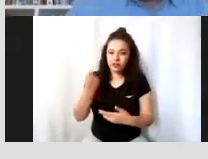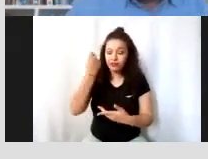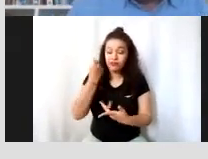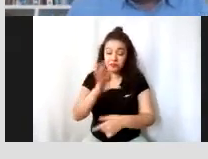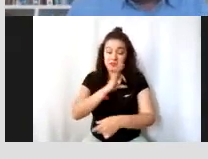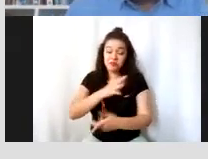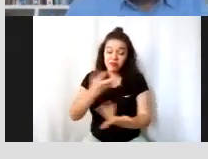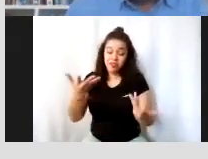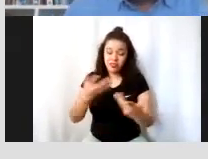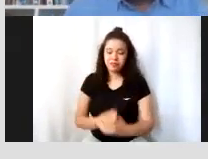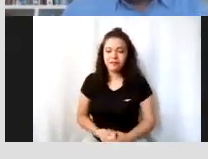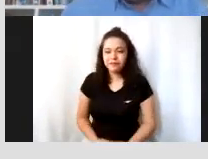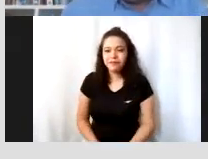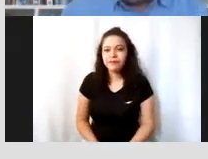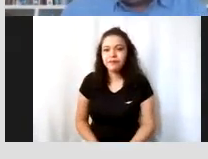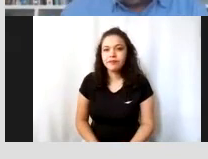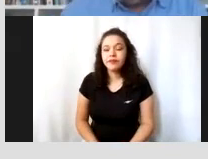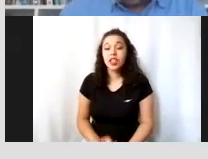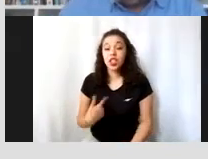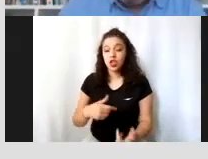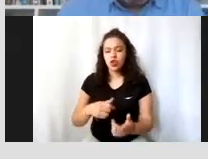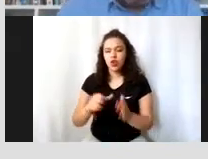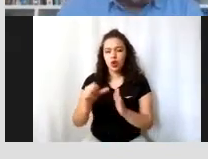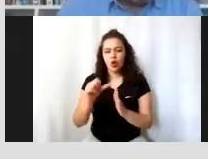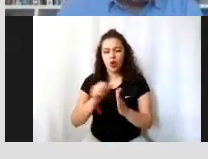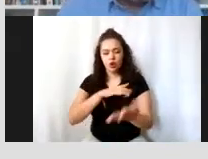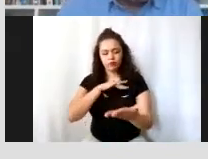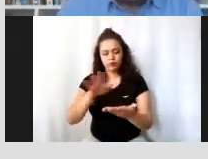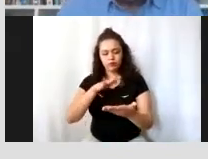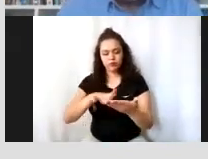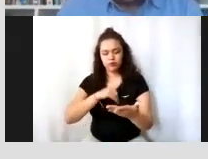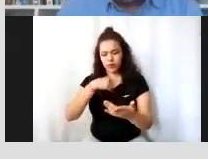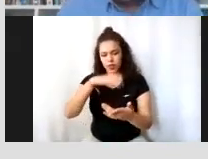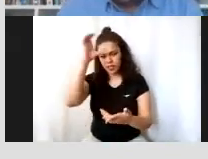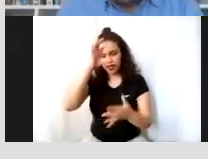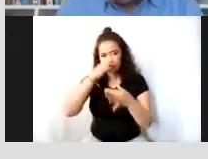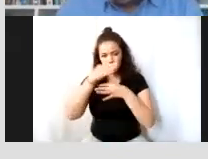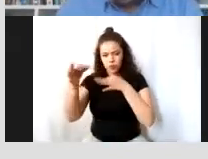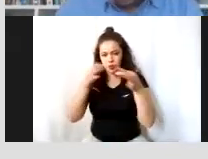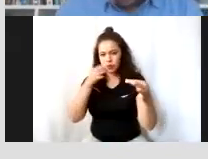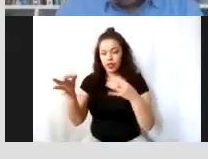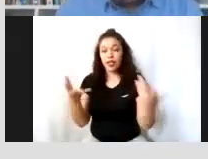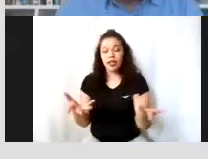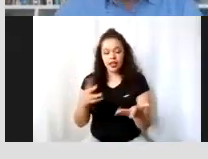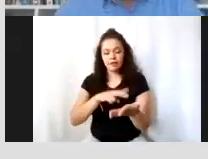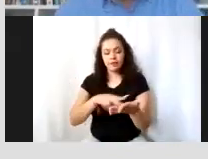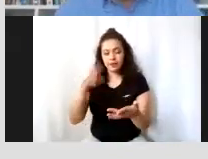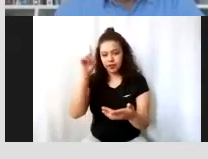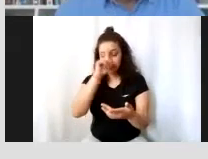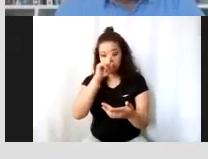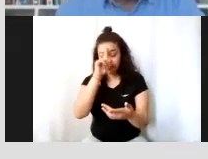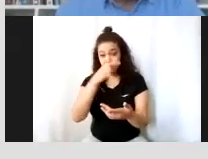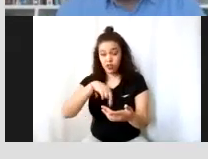Incluso leía algún artículo de divulgación científica que señalaba que recomendaban que cuando nos